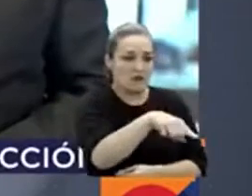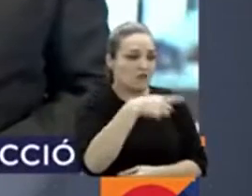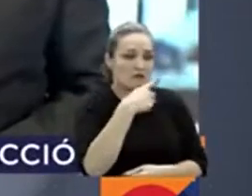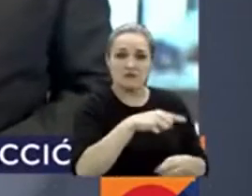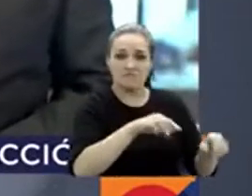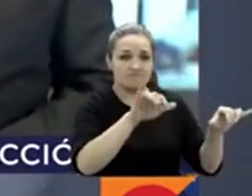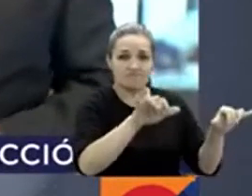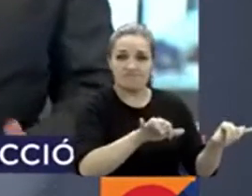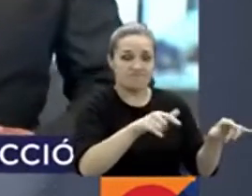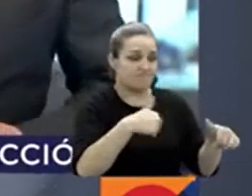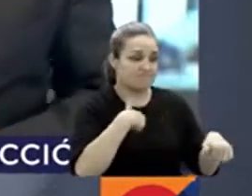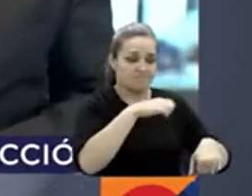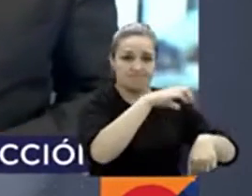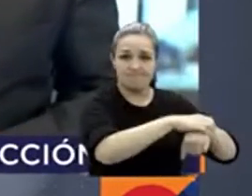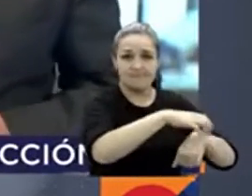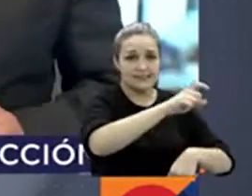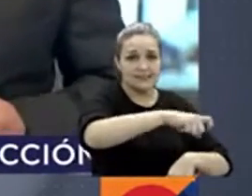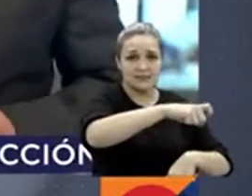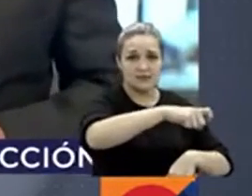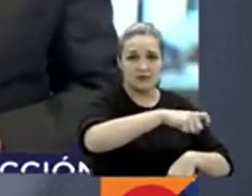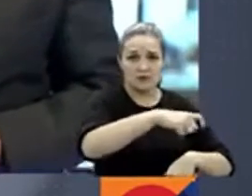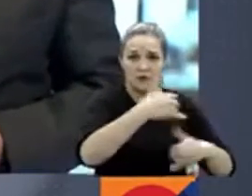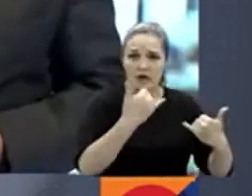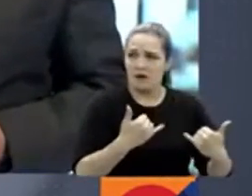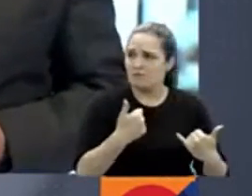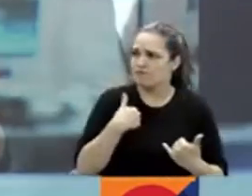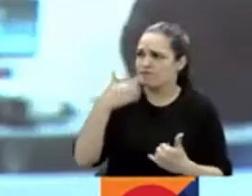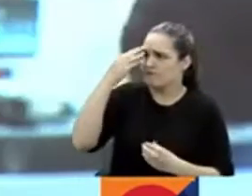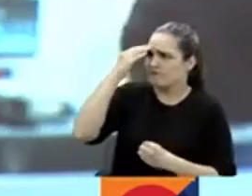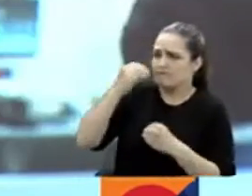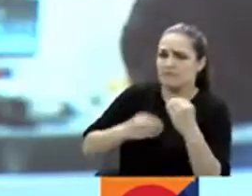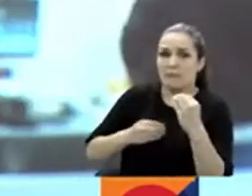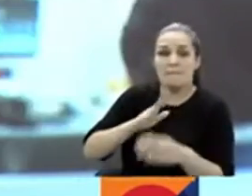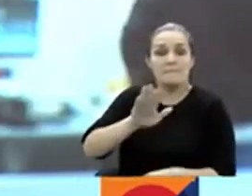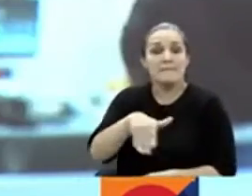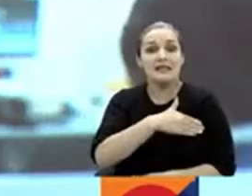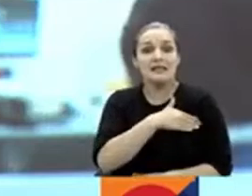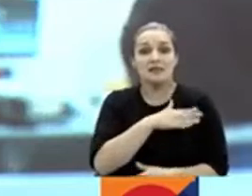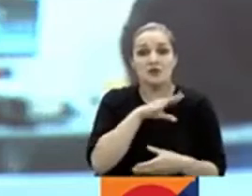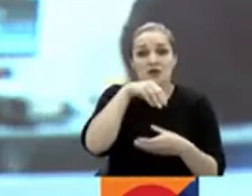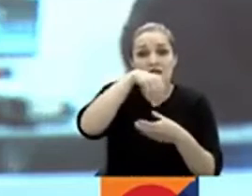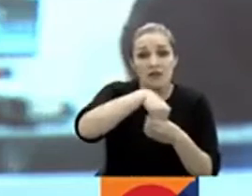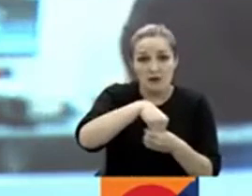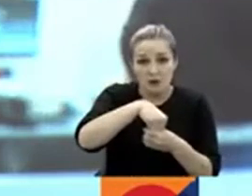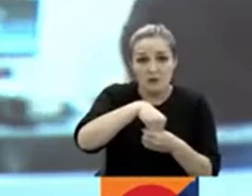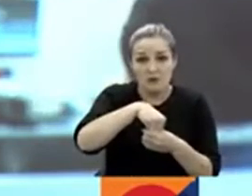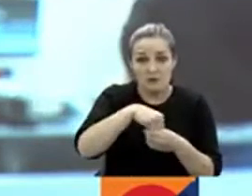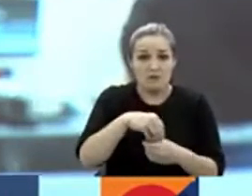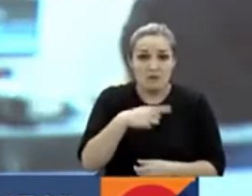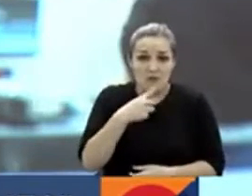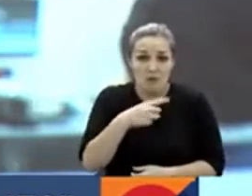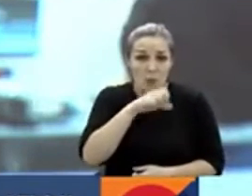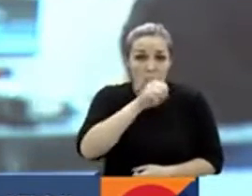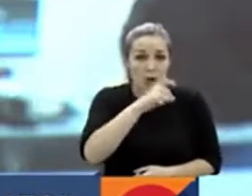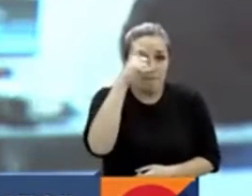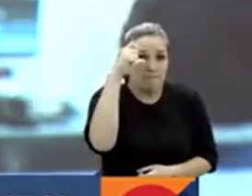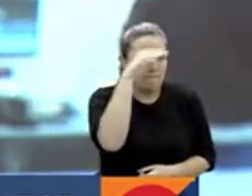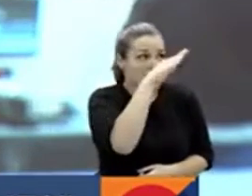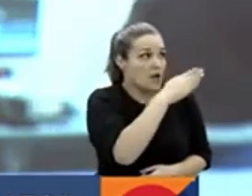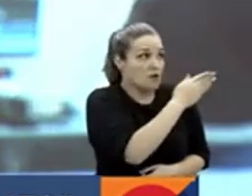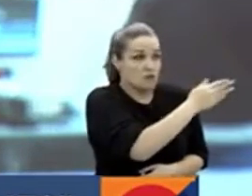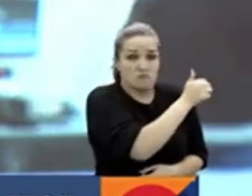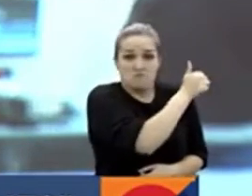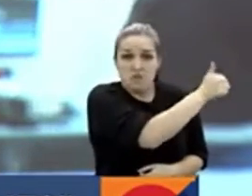buenas noches. Buenas noches, Damari. Según el ministro del Interior, Alfonso Prada, el presidente Petro sí tiene las facultades legales para adelantar